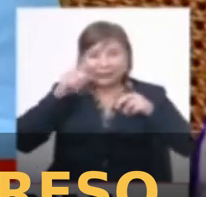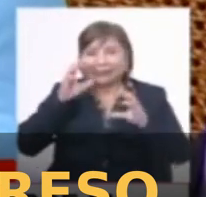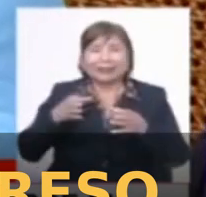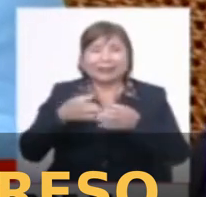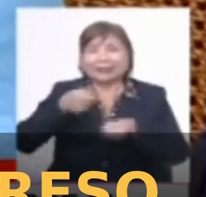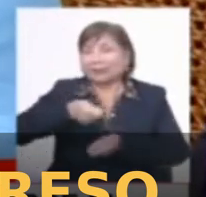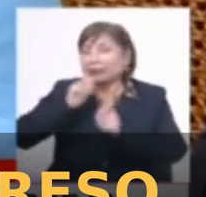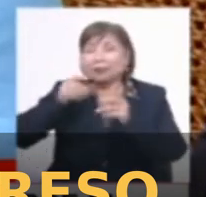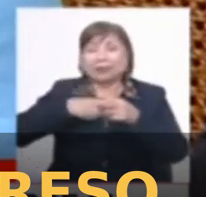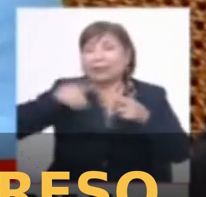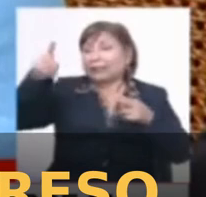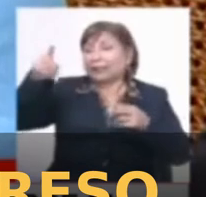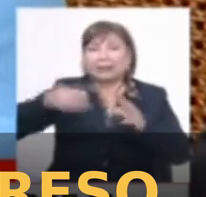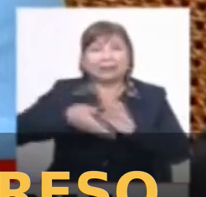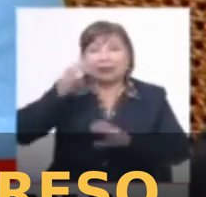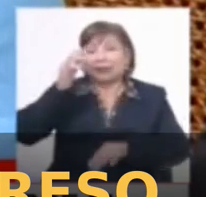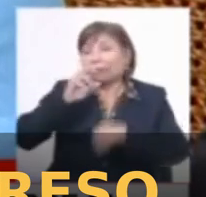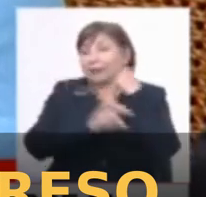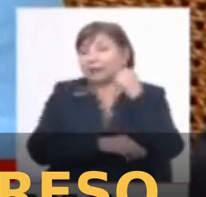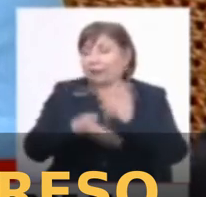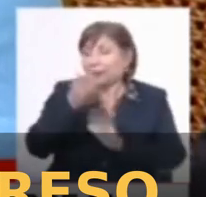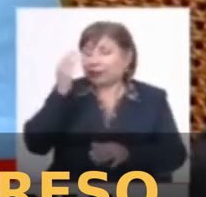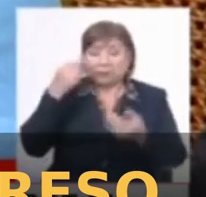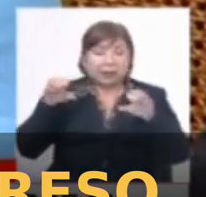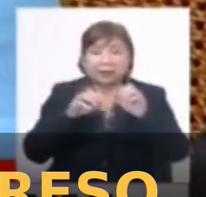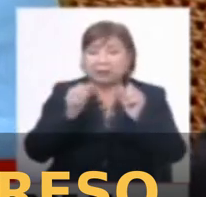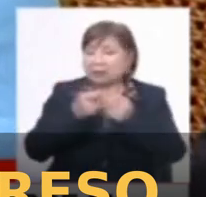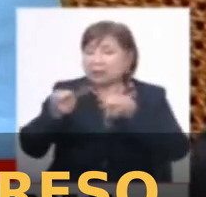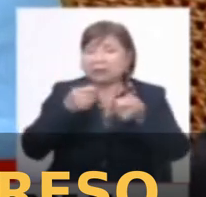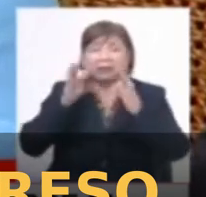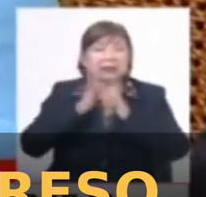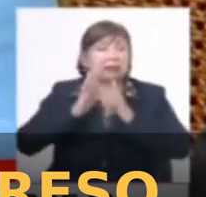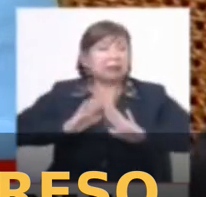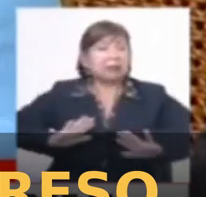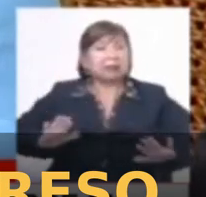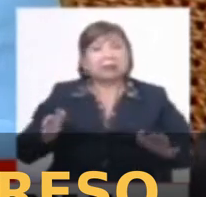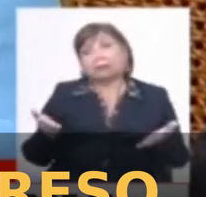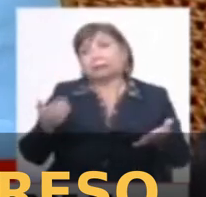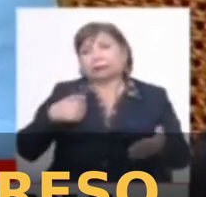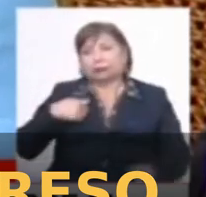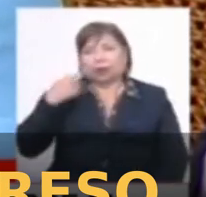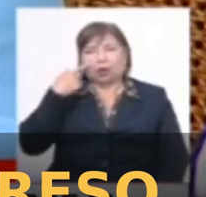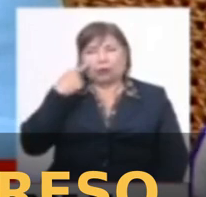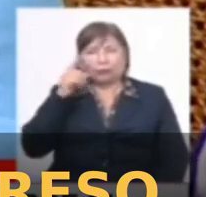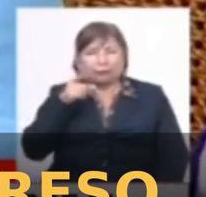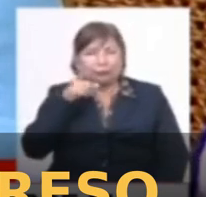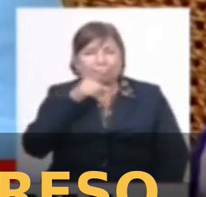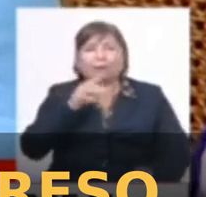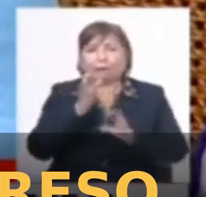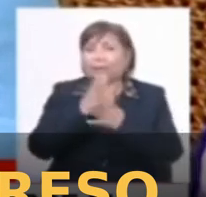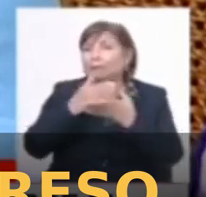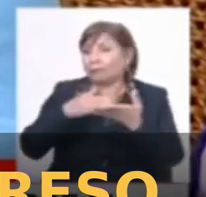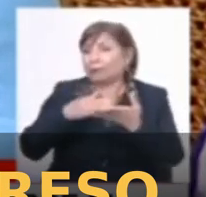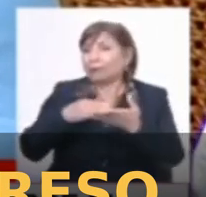da impedimento de salida del país, ellos pueden seguir operando tranquilamente. Bueno, conozco de ellos que forman parte